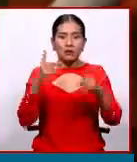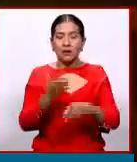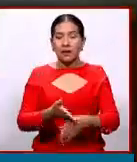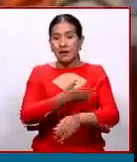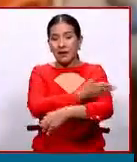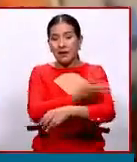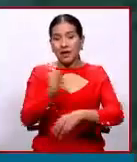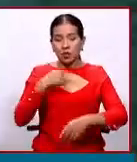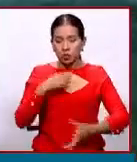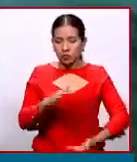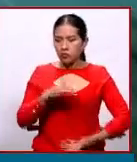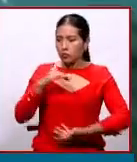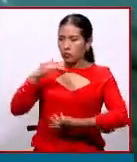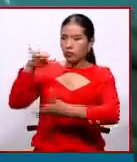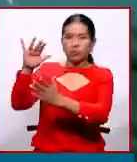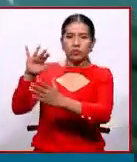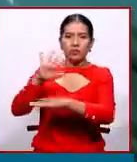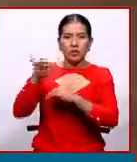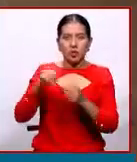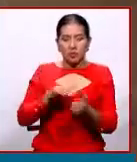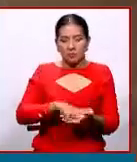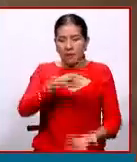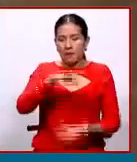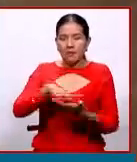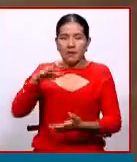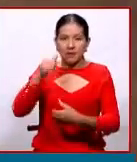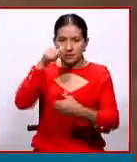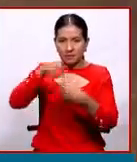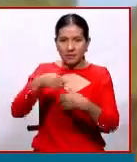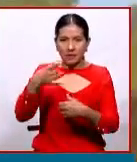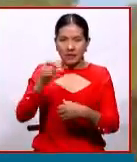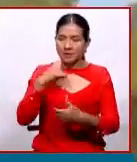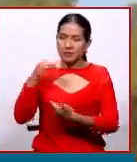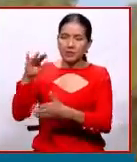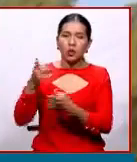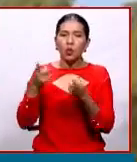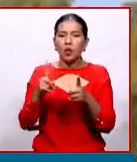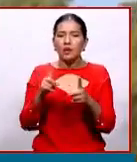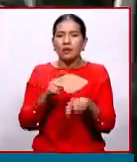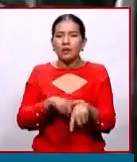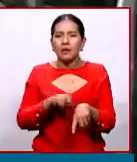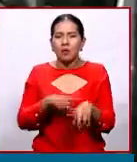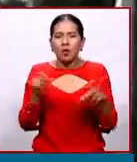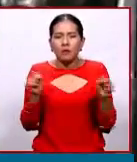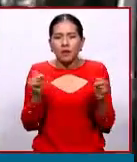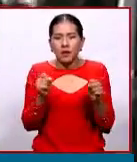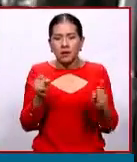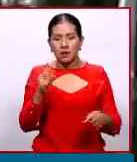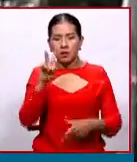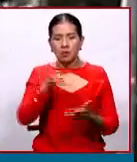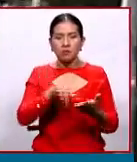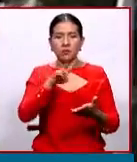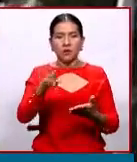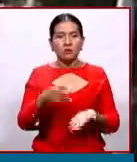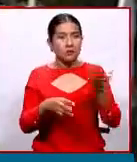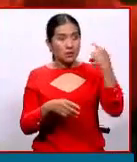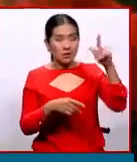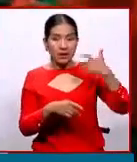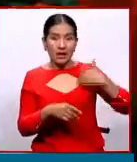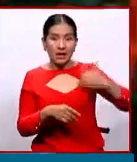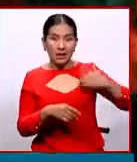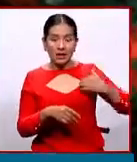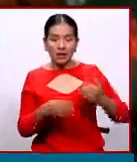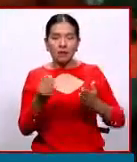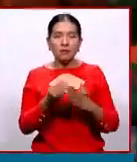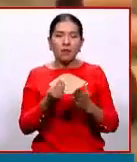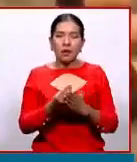en Brasil, o los volúmenes que hemos vendido, sobre todo en el periodo de invierno de 2022 a la Argentina, han sido a precios que